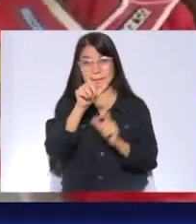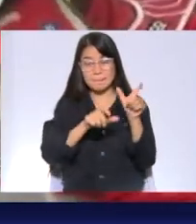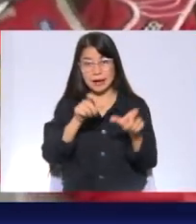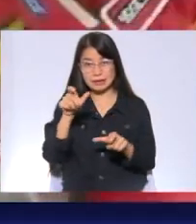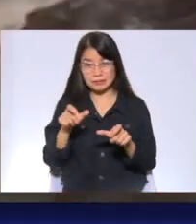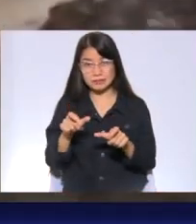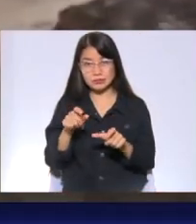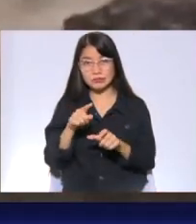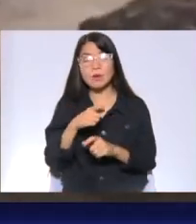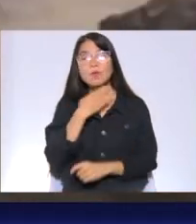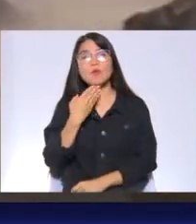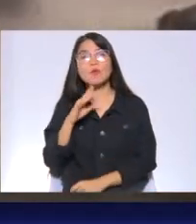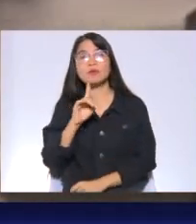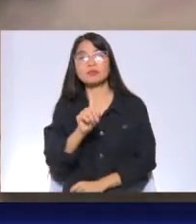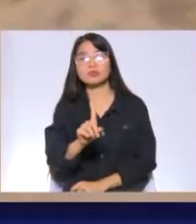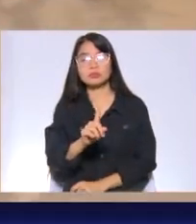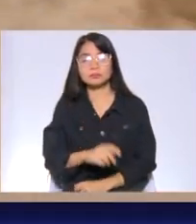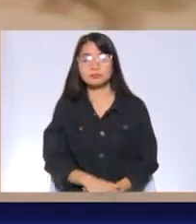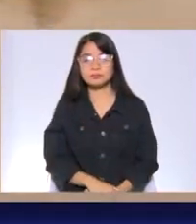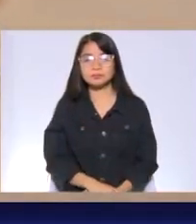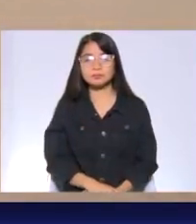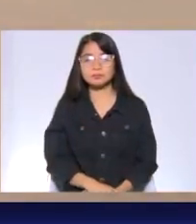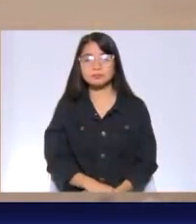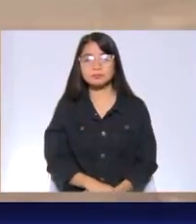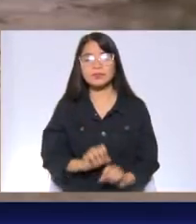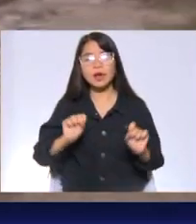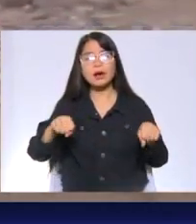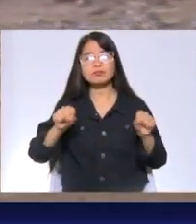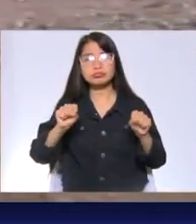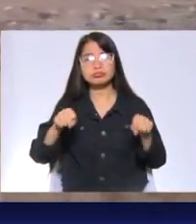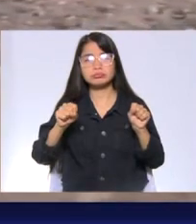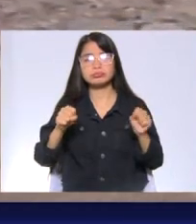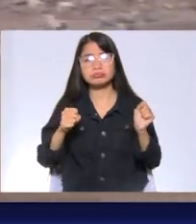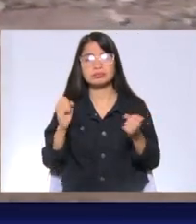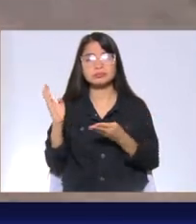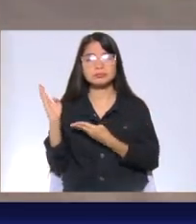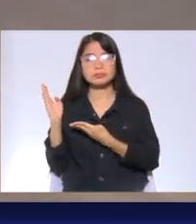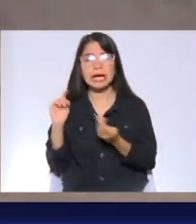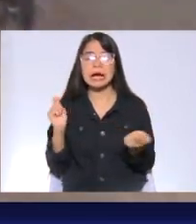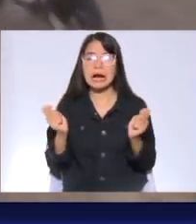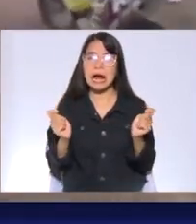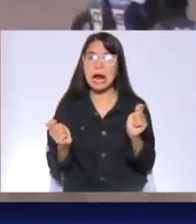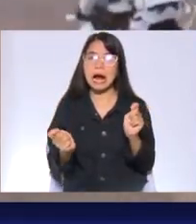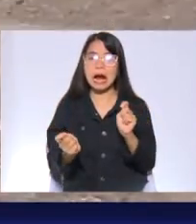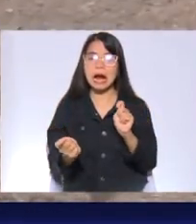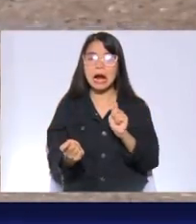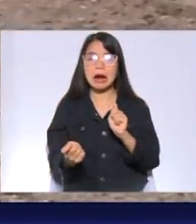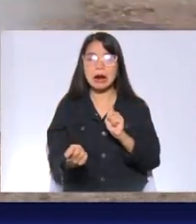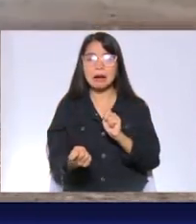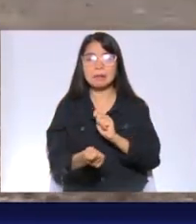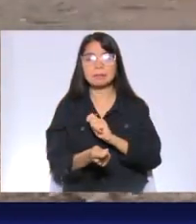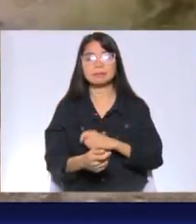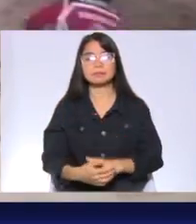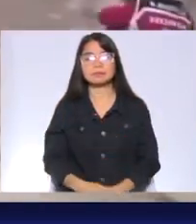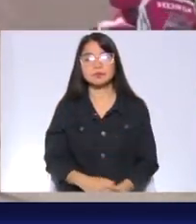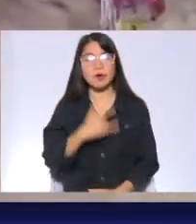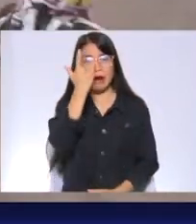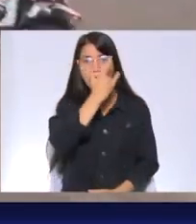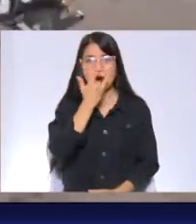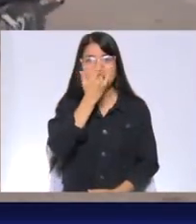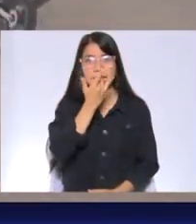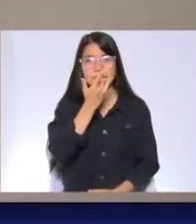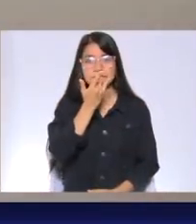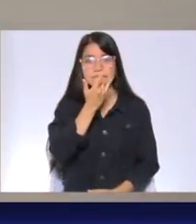El rally más peligroso del mundo ha ido cambiando de trayecto cada cierto tiempo. Desde hace unos años ya no se disfruta en África, sino en Sudamérica.